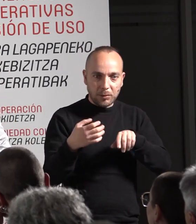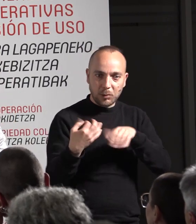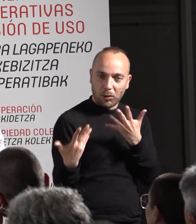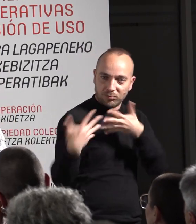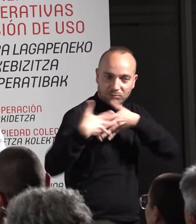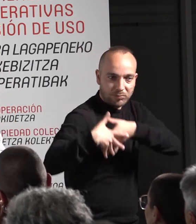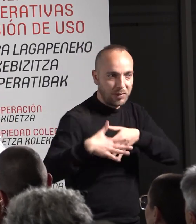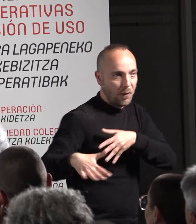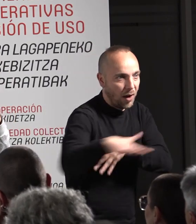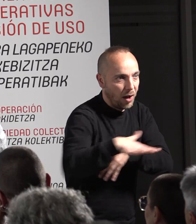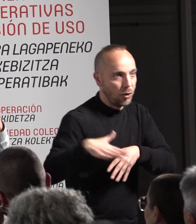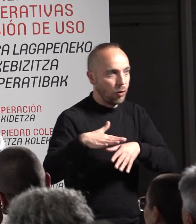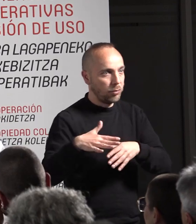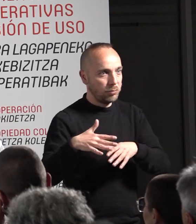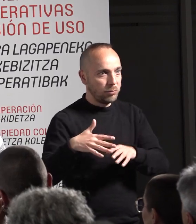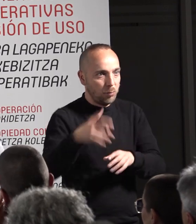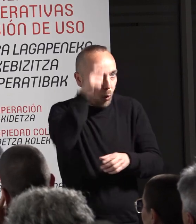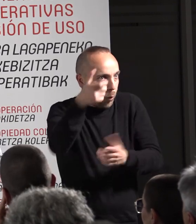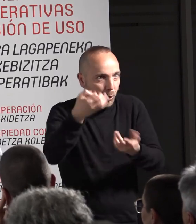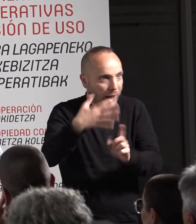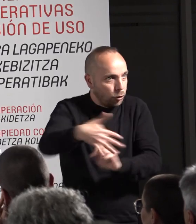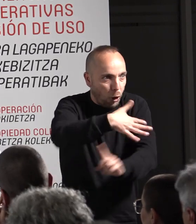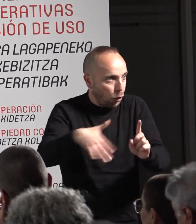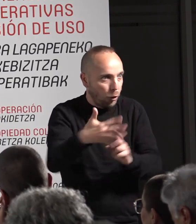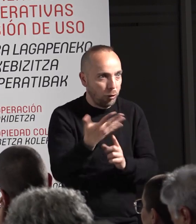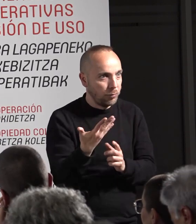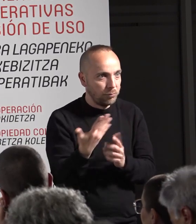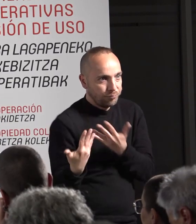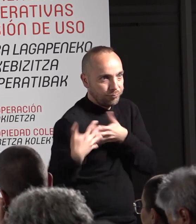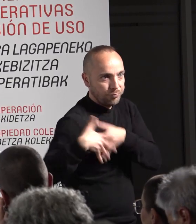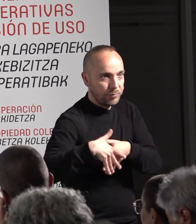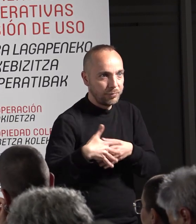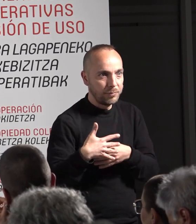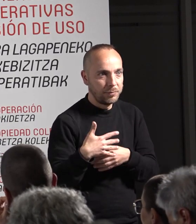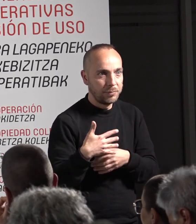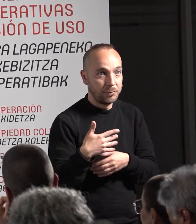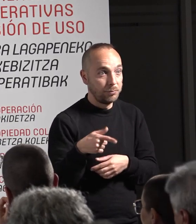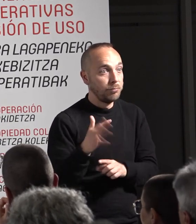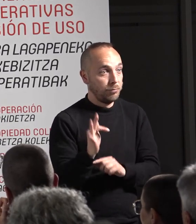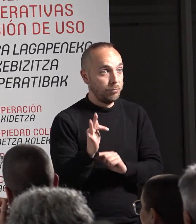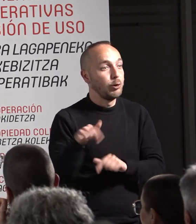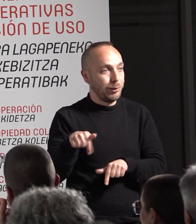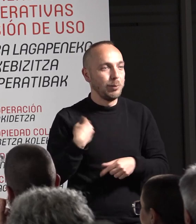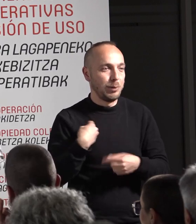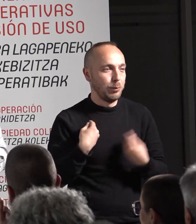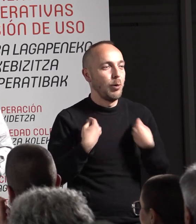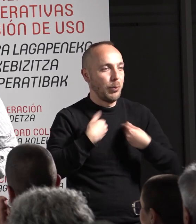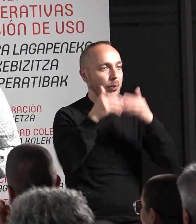con el entorno. Esa es una de las grandes virtudes de la vivienda